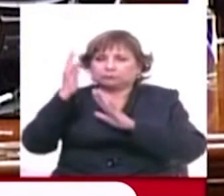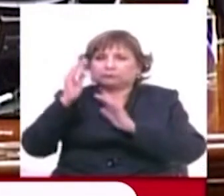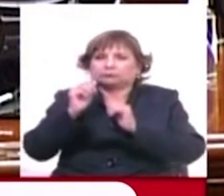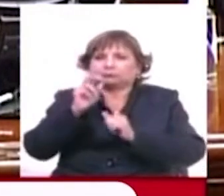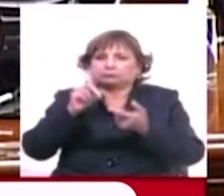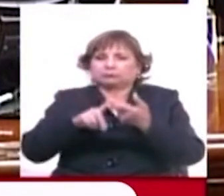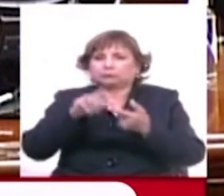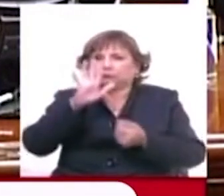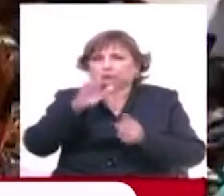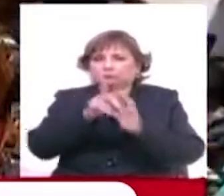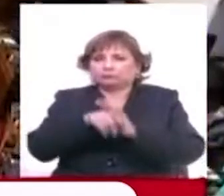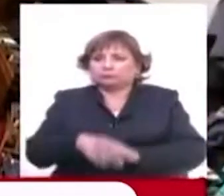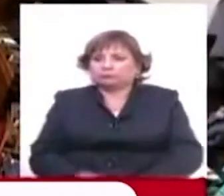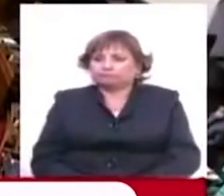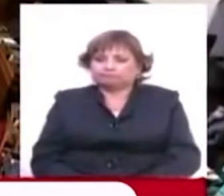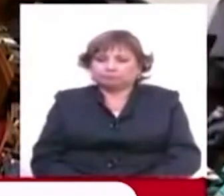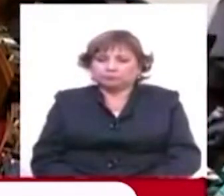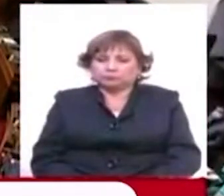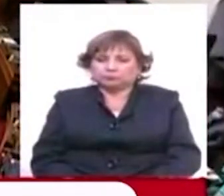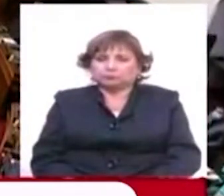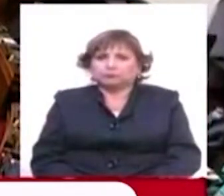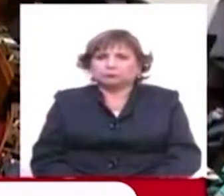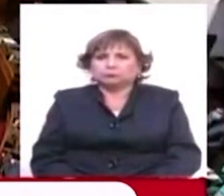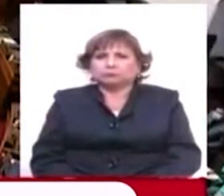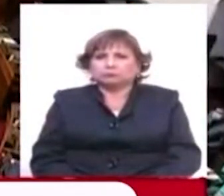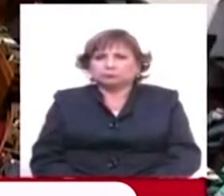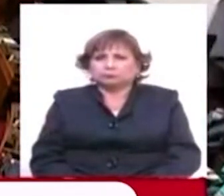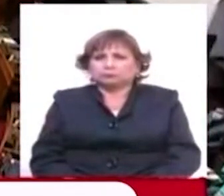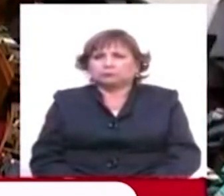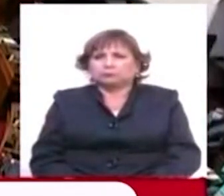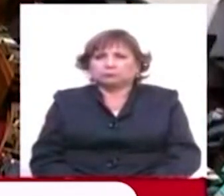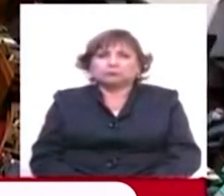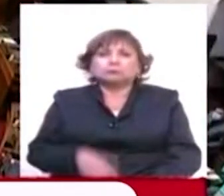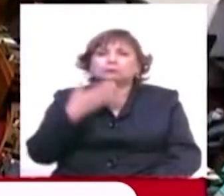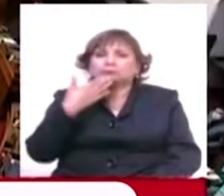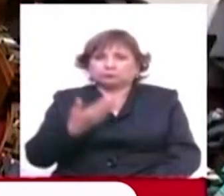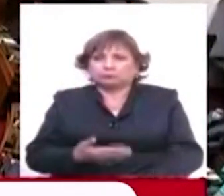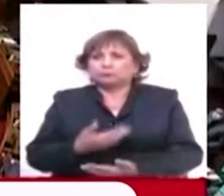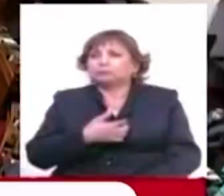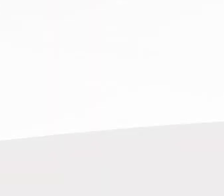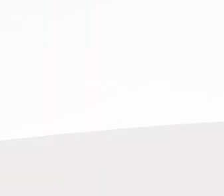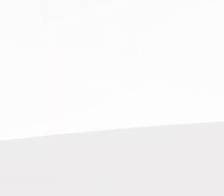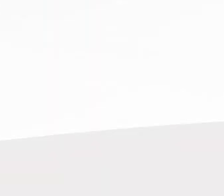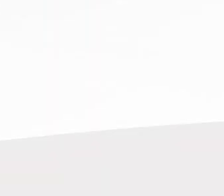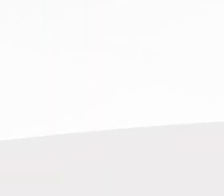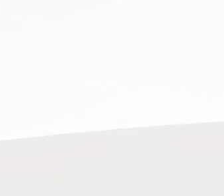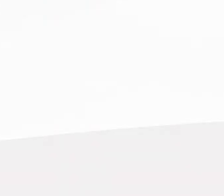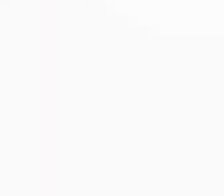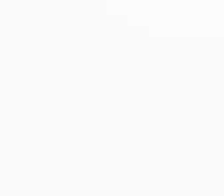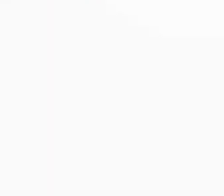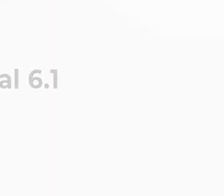tener la idoneidad para ejercer el cargo de ministro, según lo sustenta el congresista Jorge Montoya.